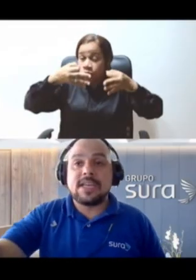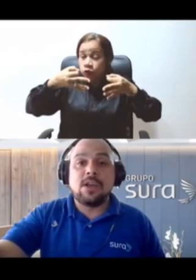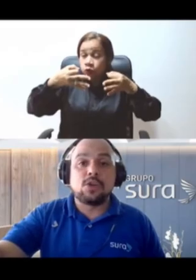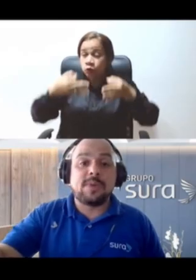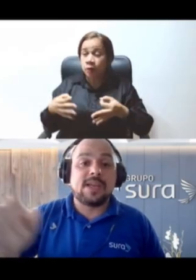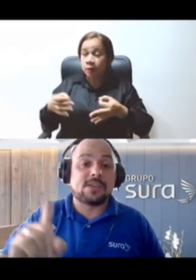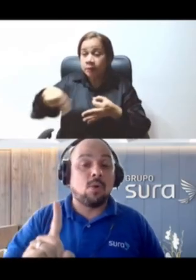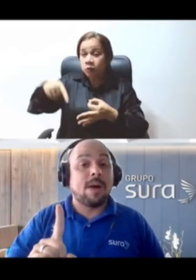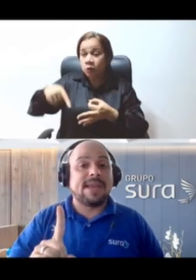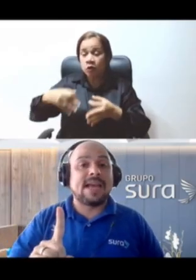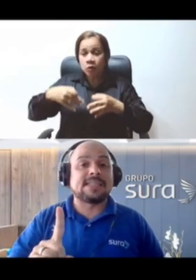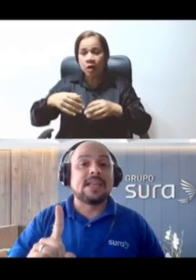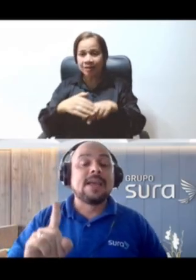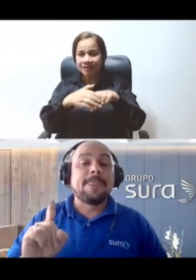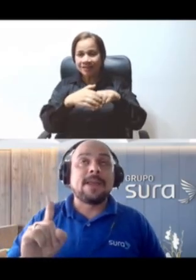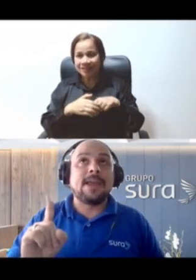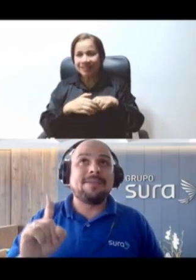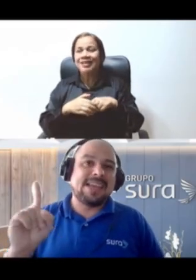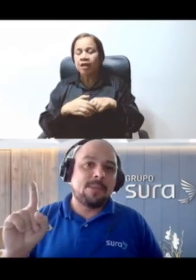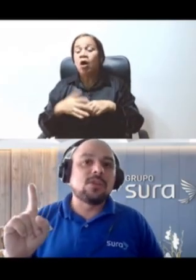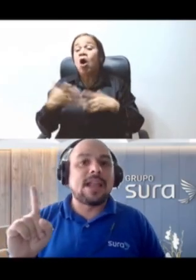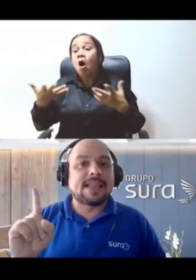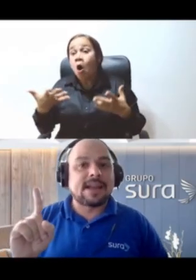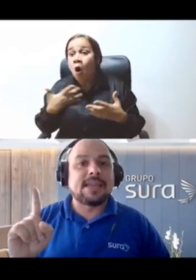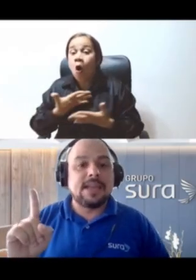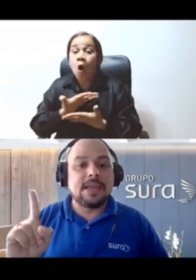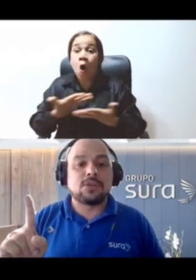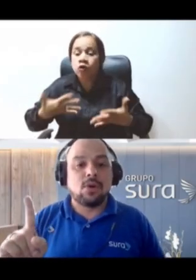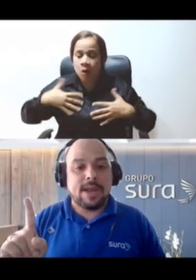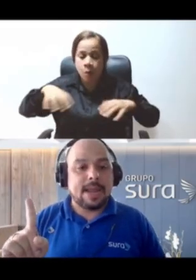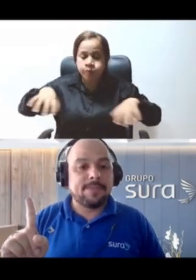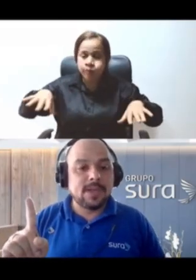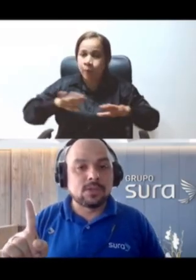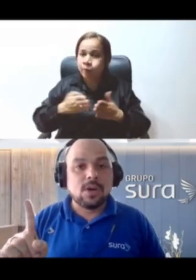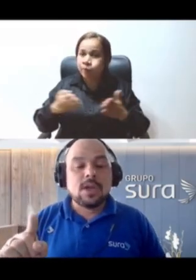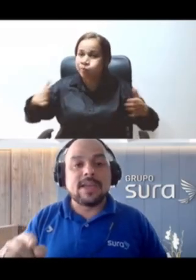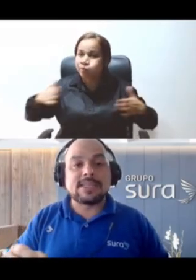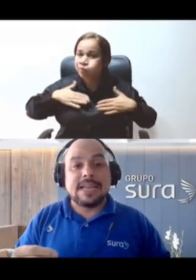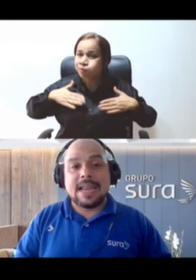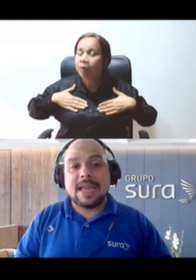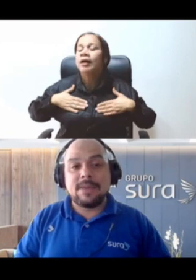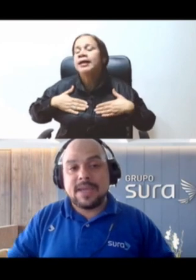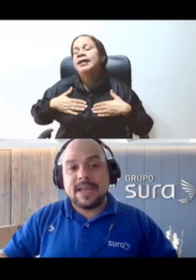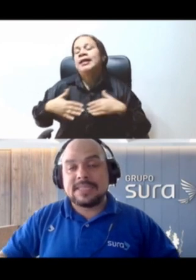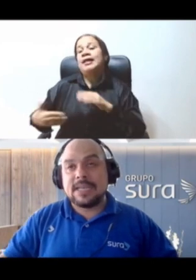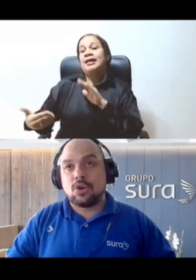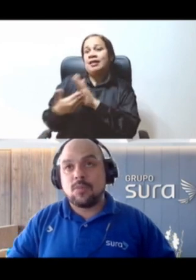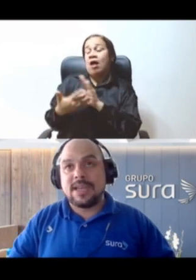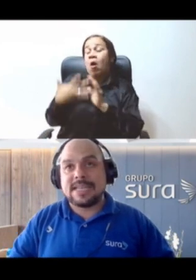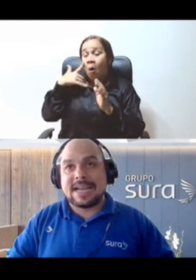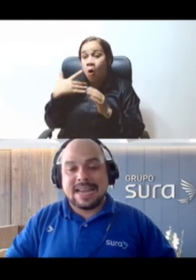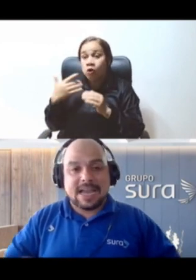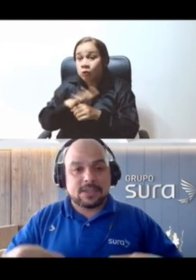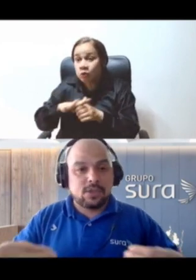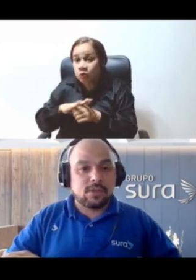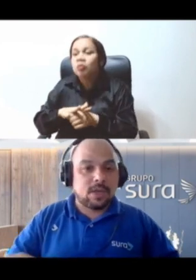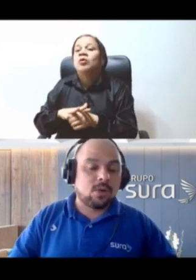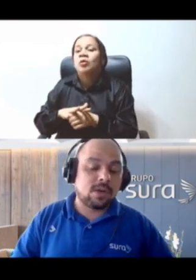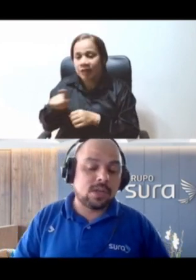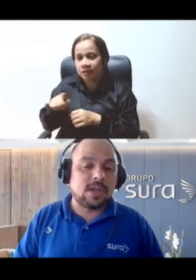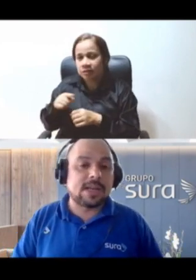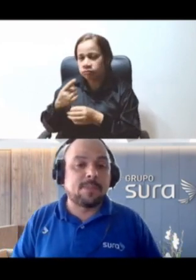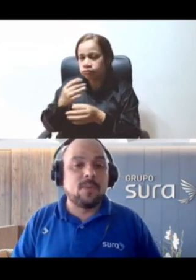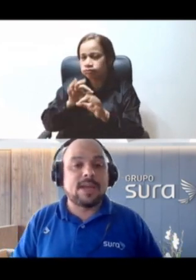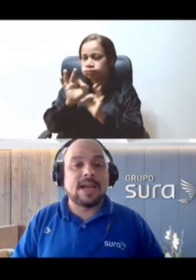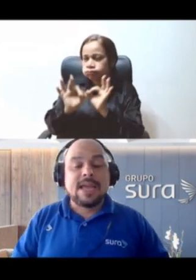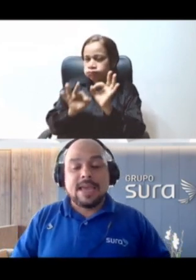las personas y los bienes o amenacen digamos, la tranquilidad soberana. ¿Listo? Entonces, la ley viene haciendo como esa creación